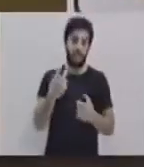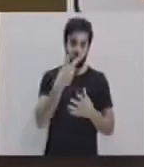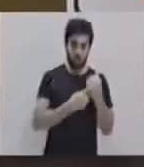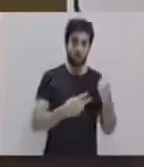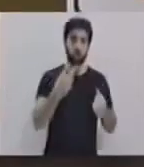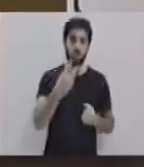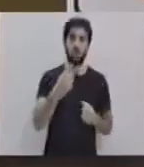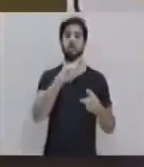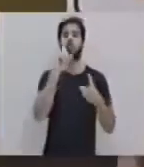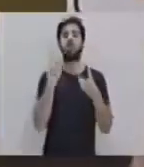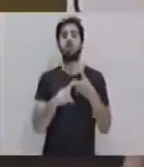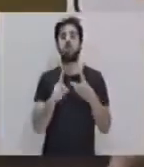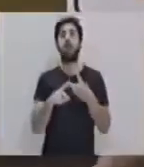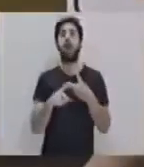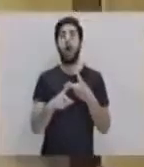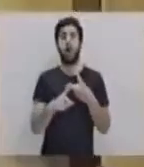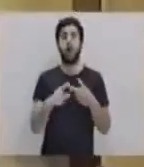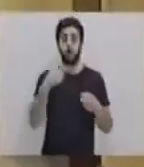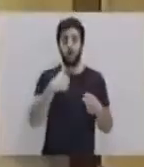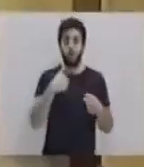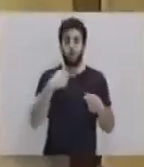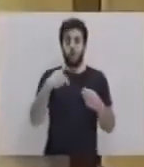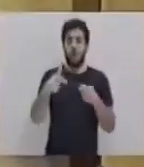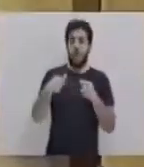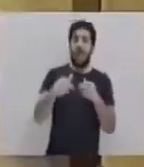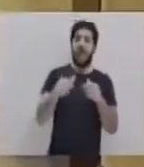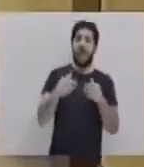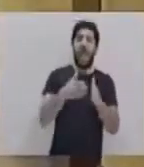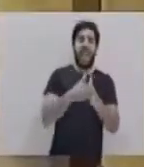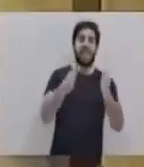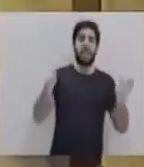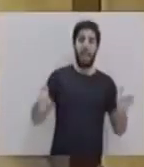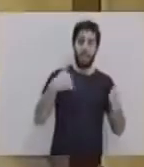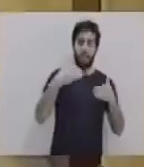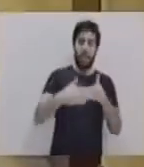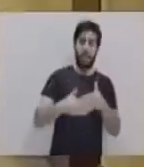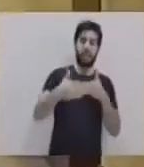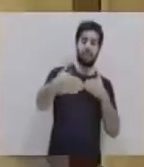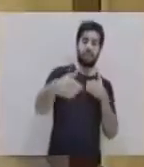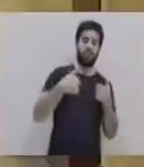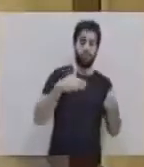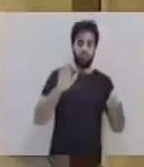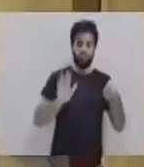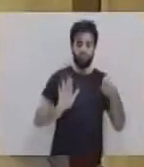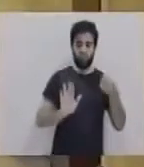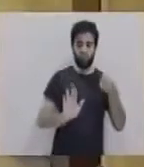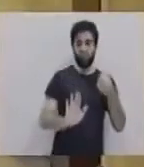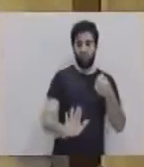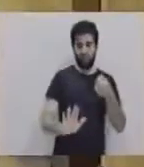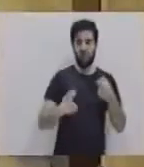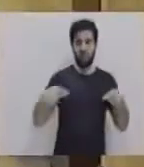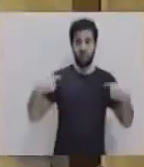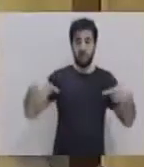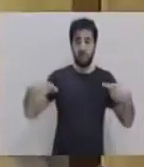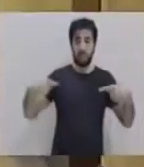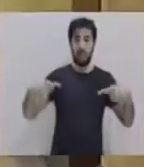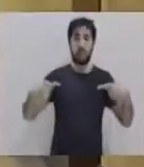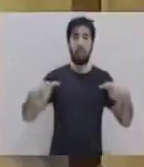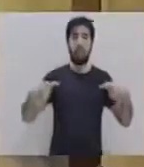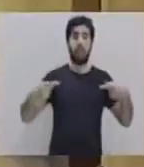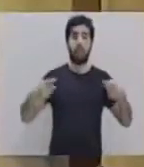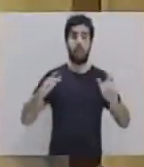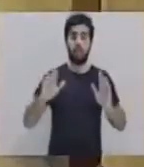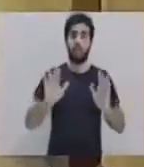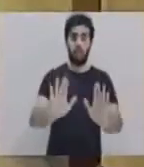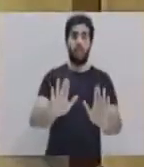vehículo, y además de eso una distancia de frenado, que va a ser el espacio después de que mis llantas ya dejaron de dar vueltas. ¿Sí? Sí, porque el